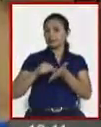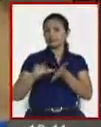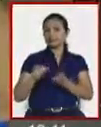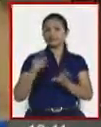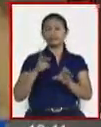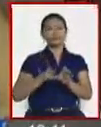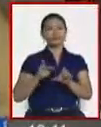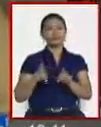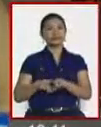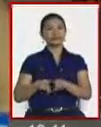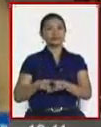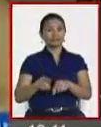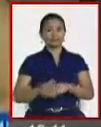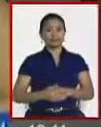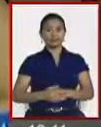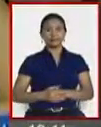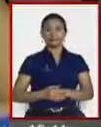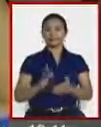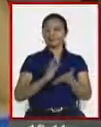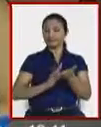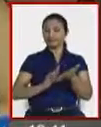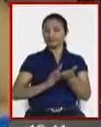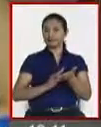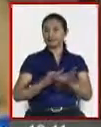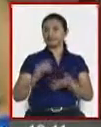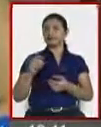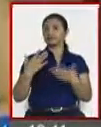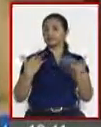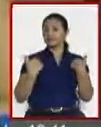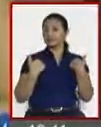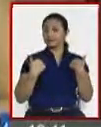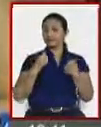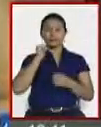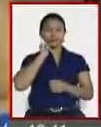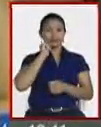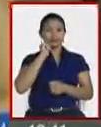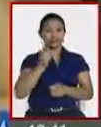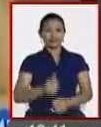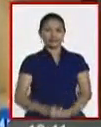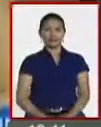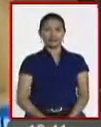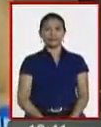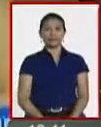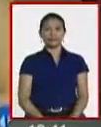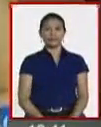psicológicos y sobre todo con los medicamentos que ella está recibiendo diariamente.